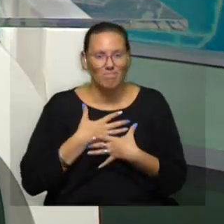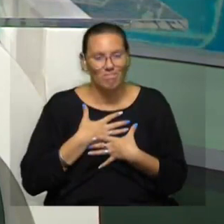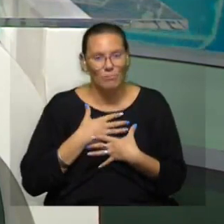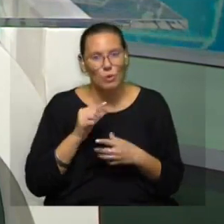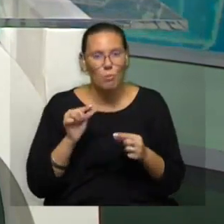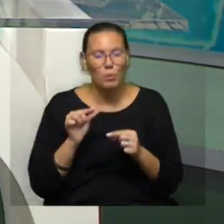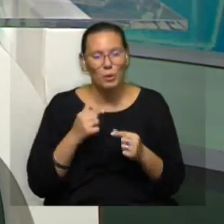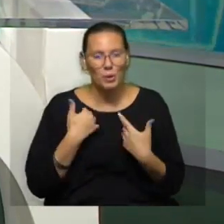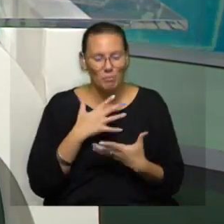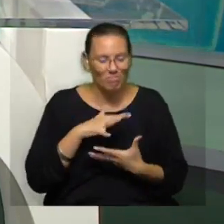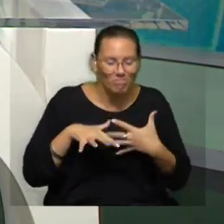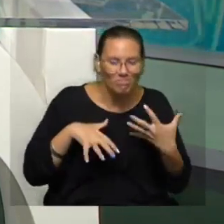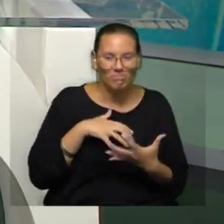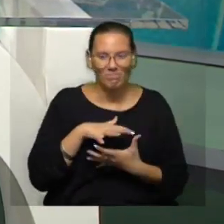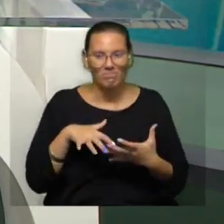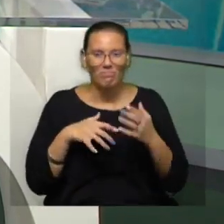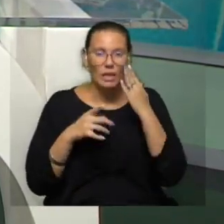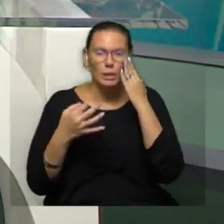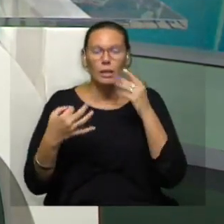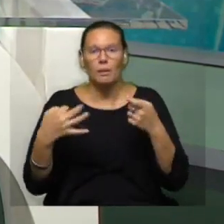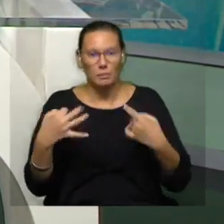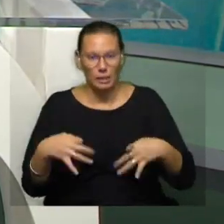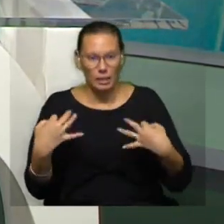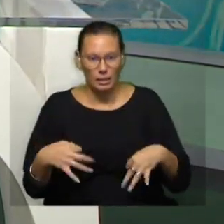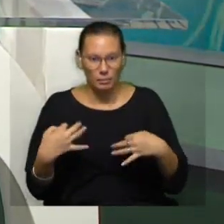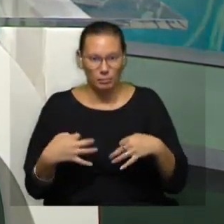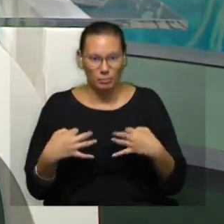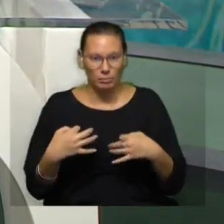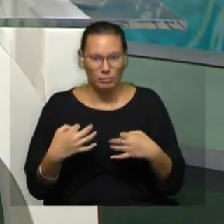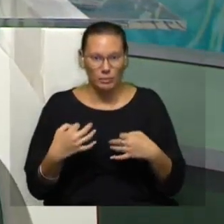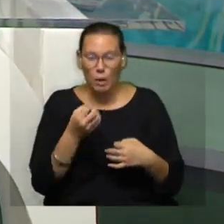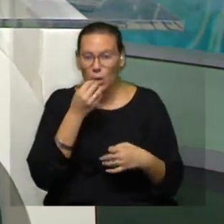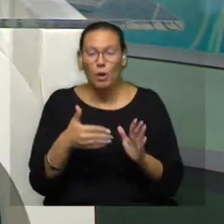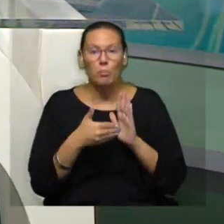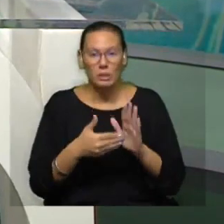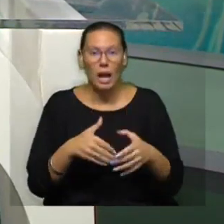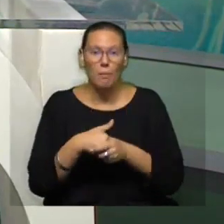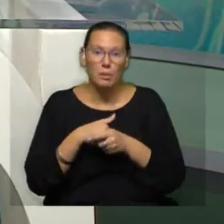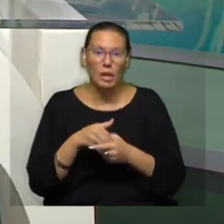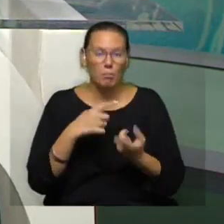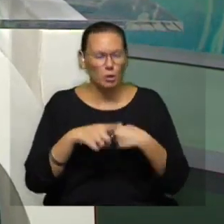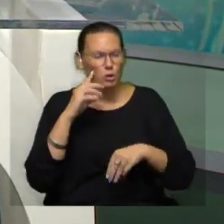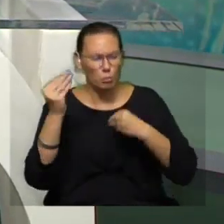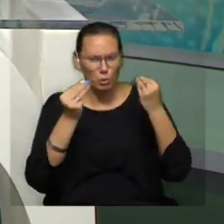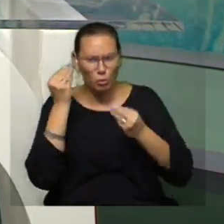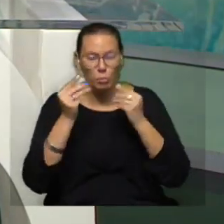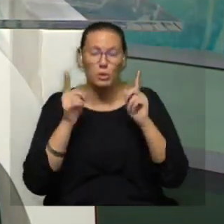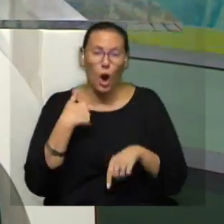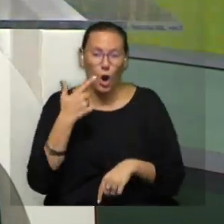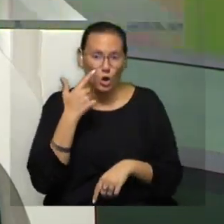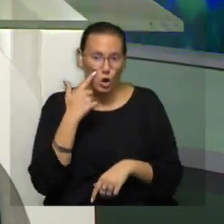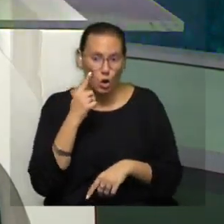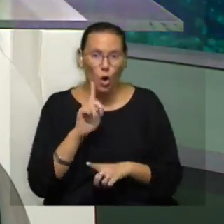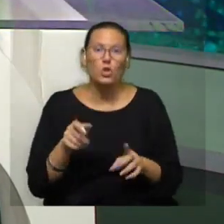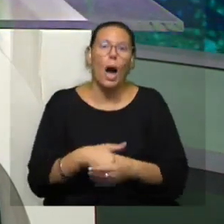poco atravesado. No, pero está muy bien. Está, o sea, qué mejor que presentar a una amiga, pero bueno, no pasa nada porque yo también la conozco. No